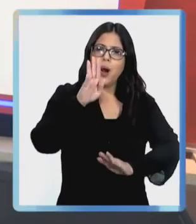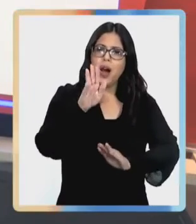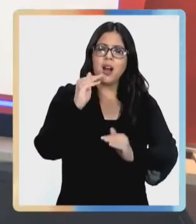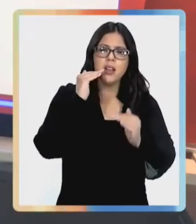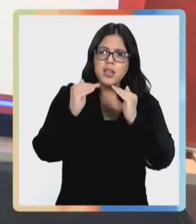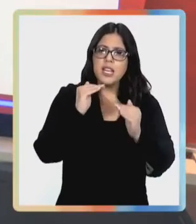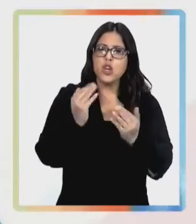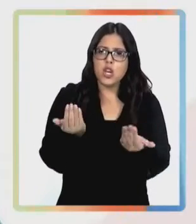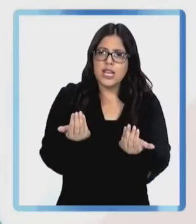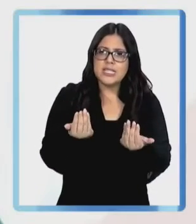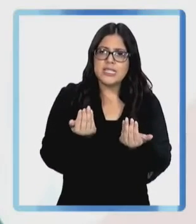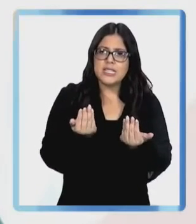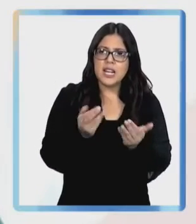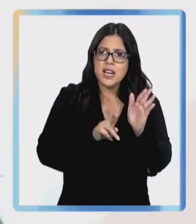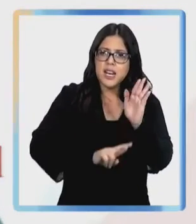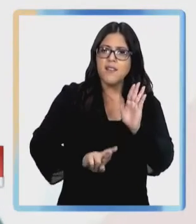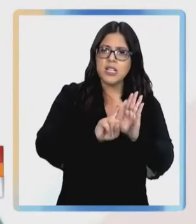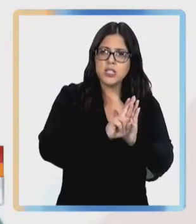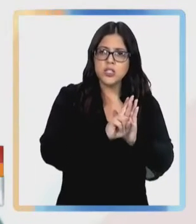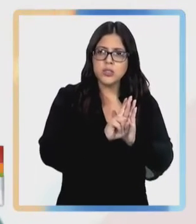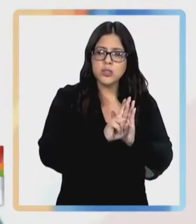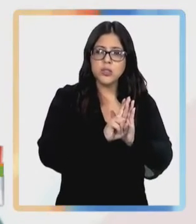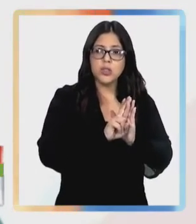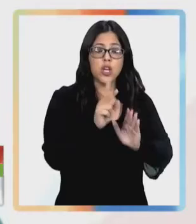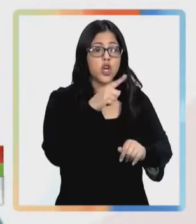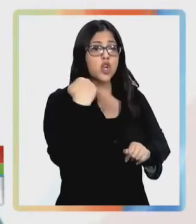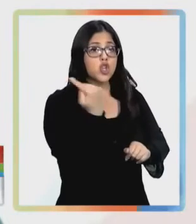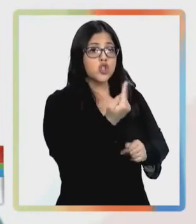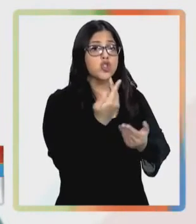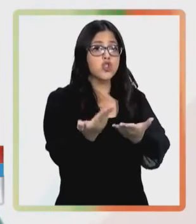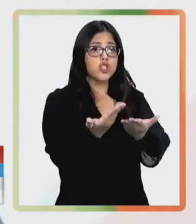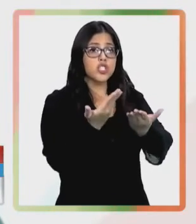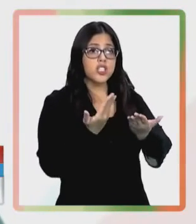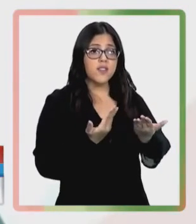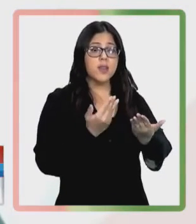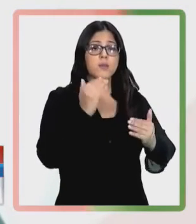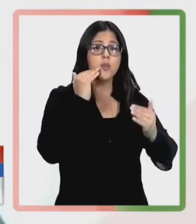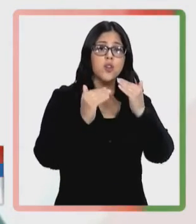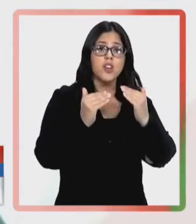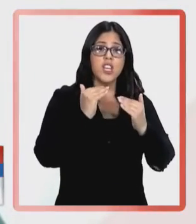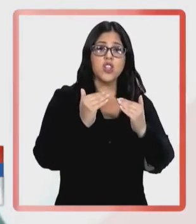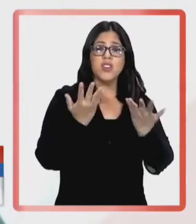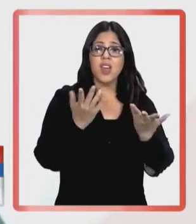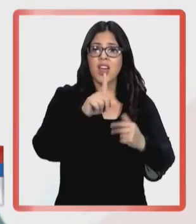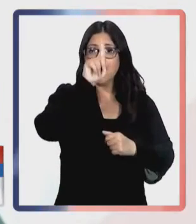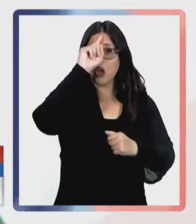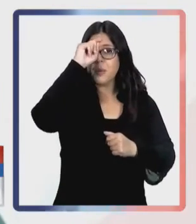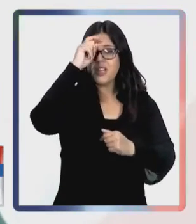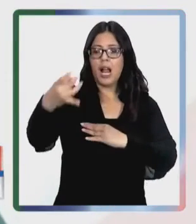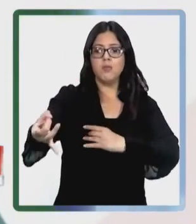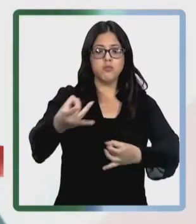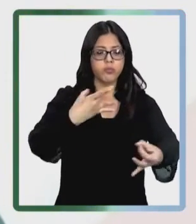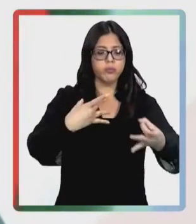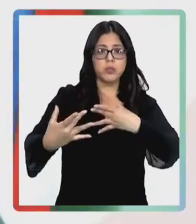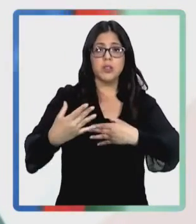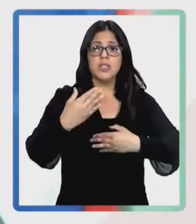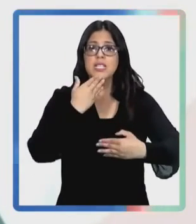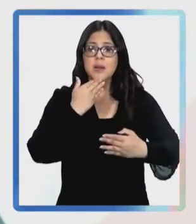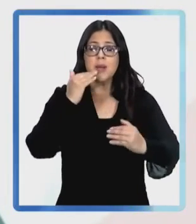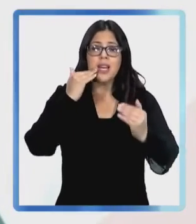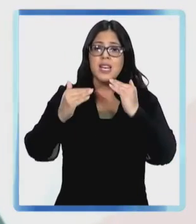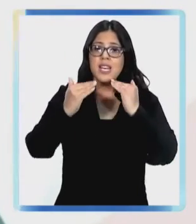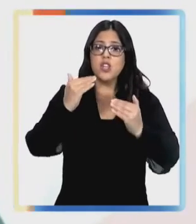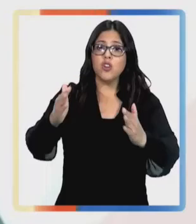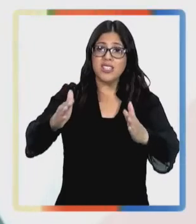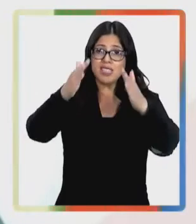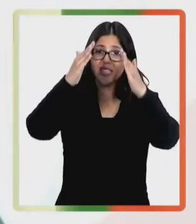pacientes? Nosotros en general recibimos los pacientes que nos derivan los hospitales y los niños que se